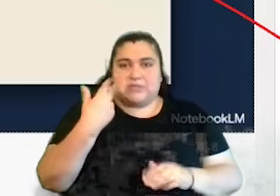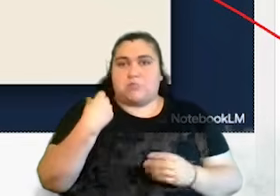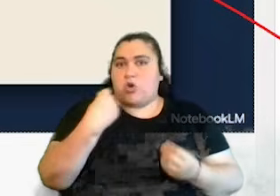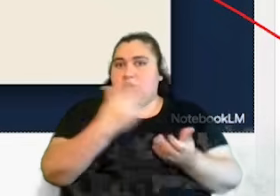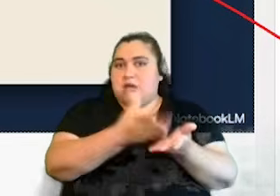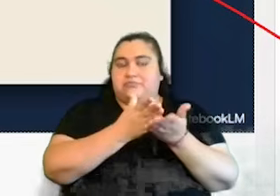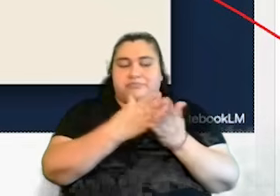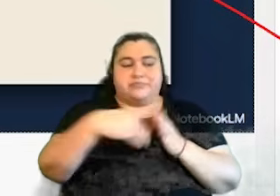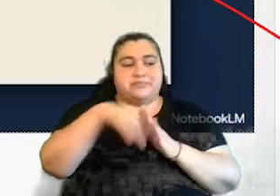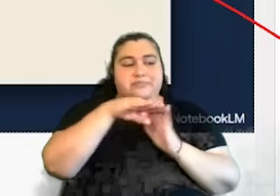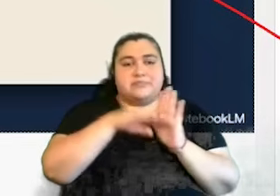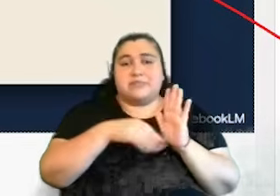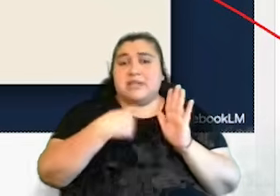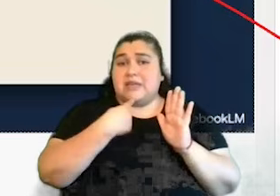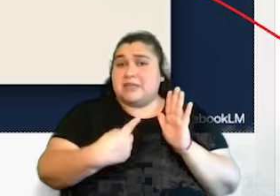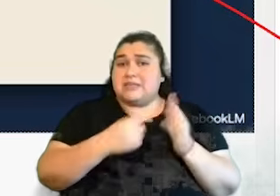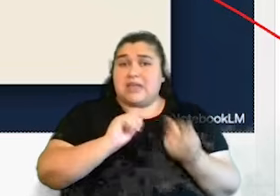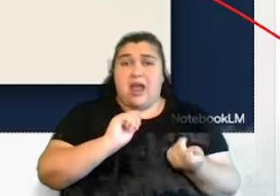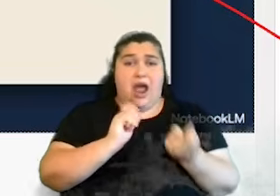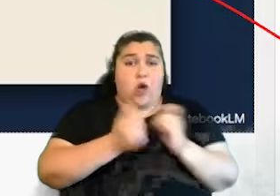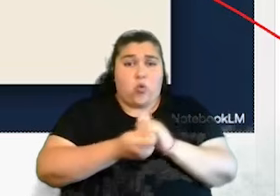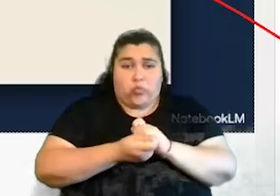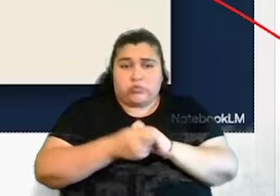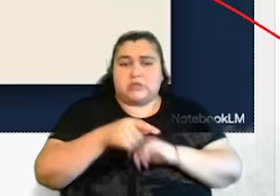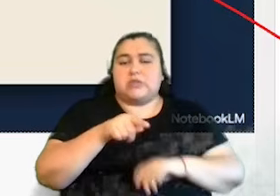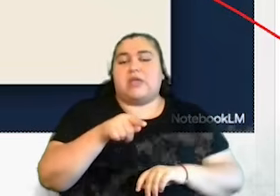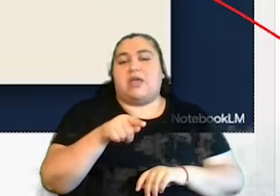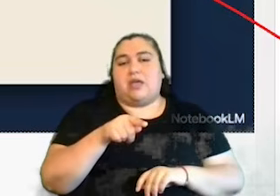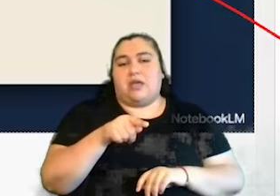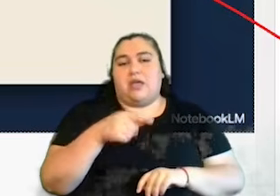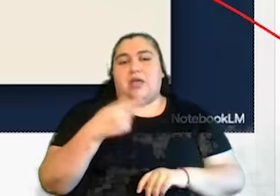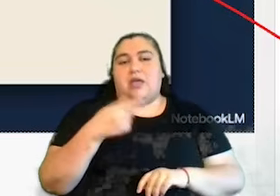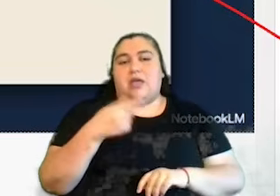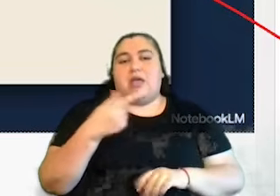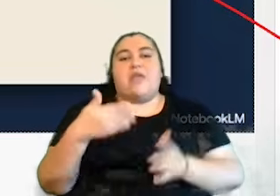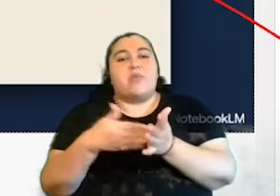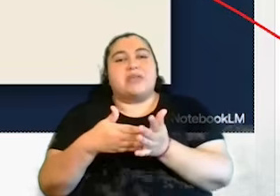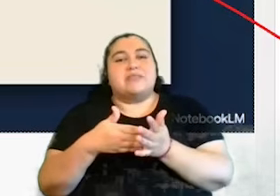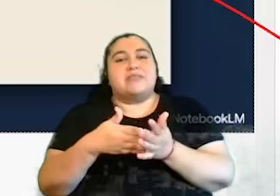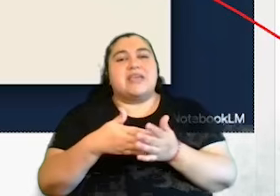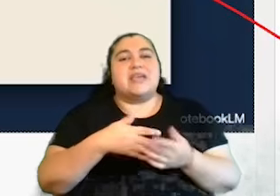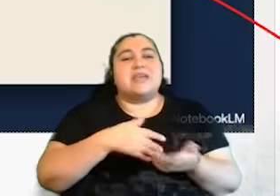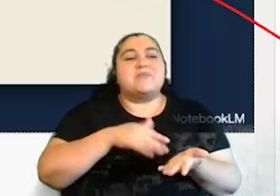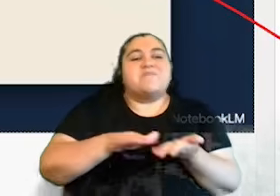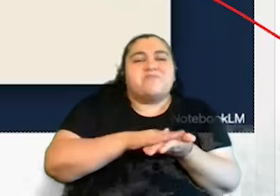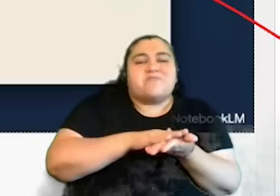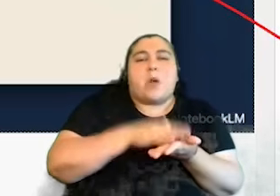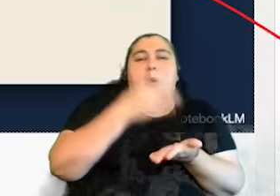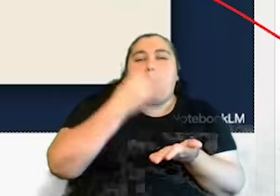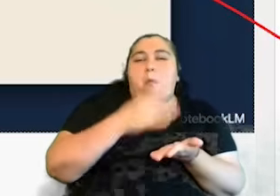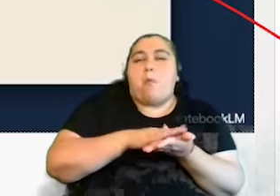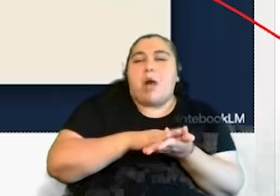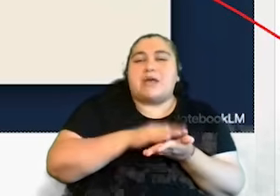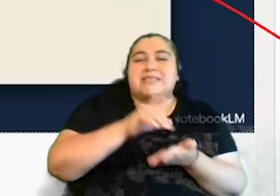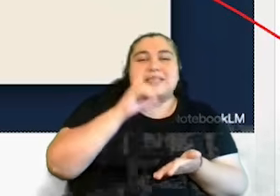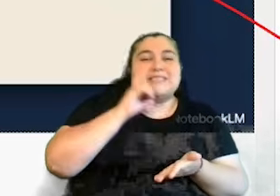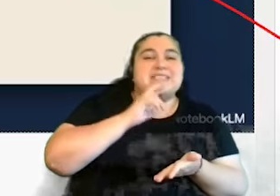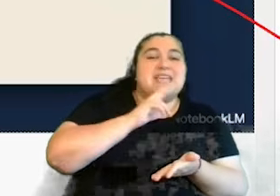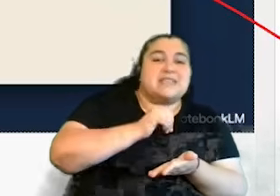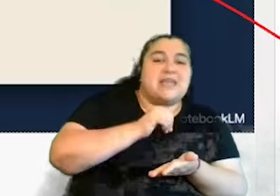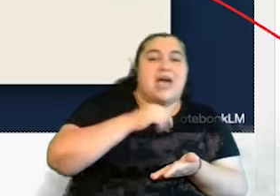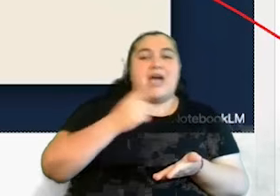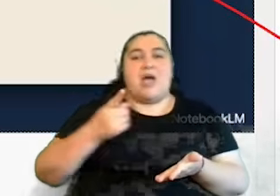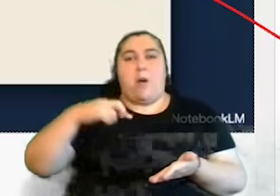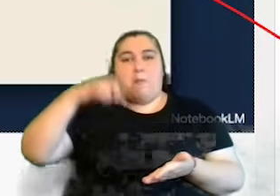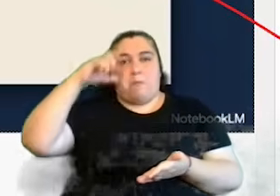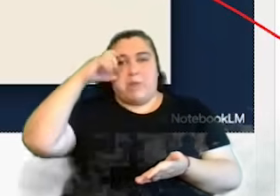veces el ajuste es de base cierta y de base presunta. Cuando sea ambas cosas,